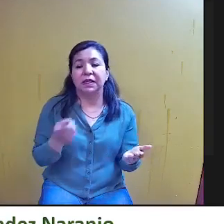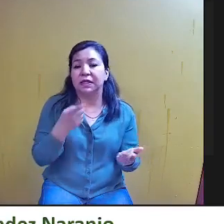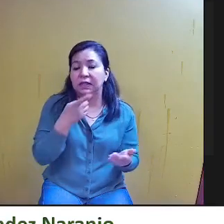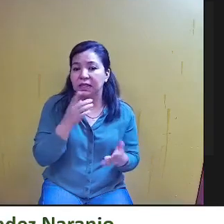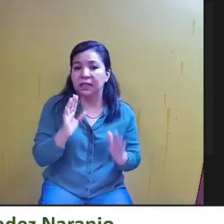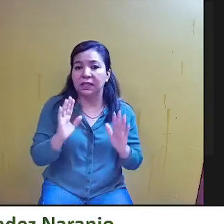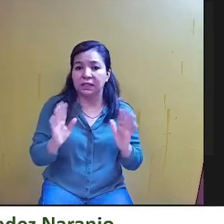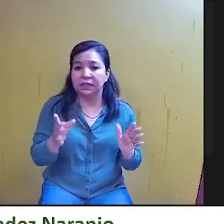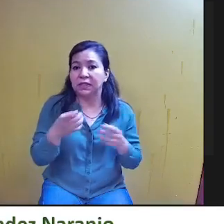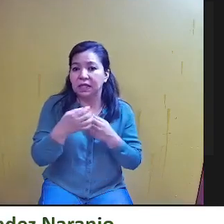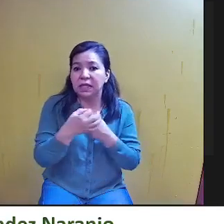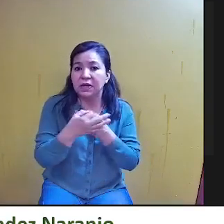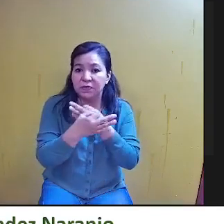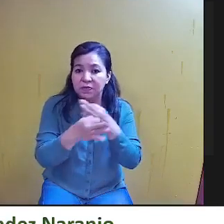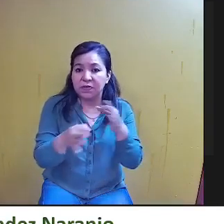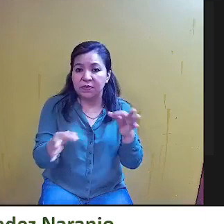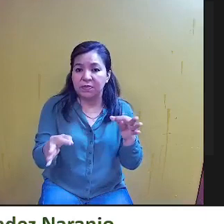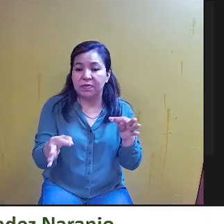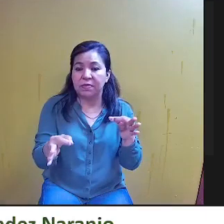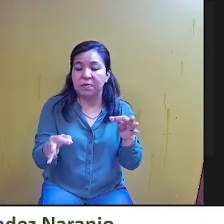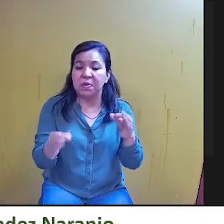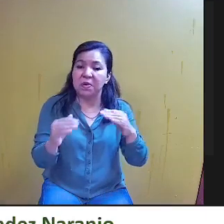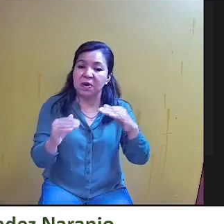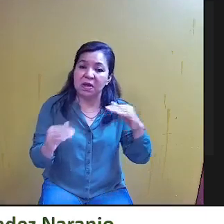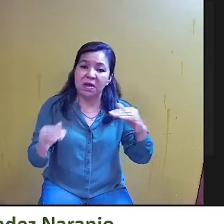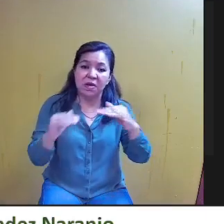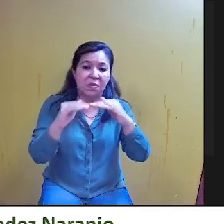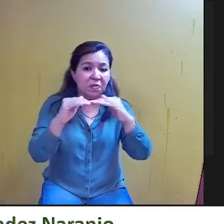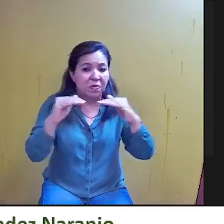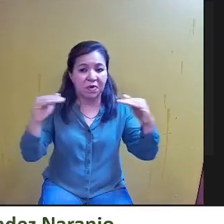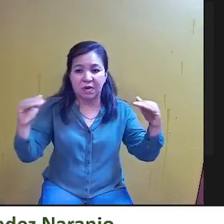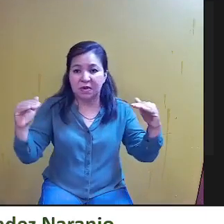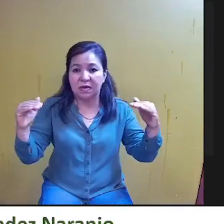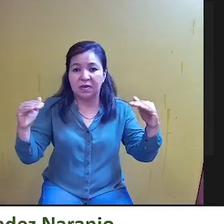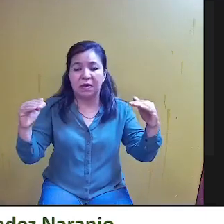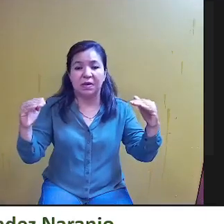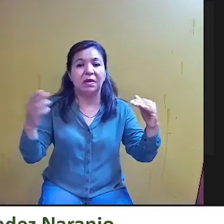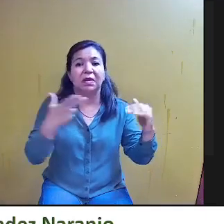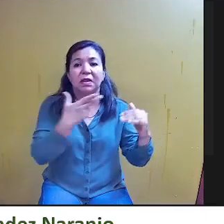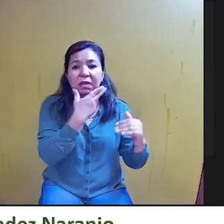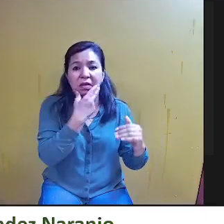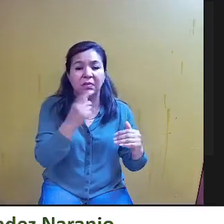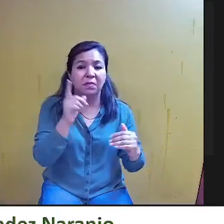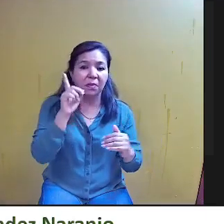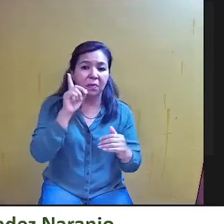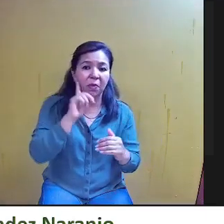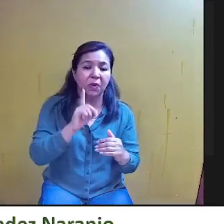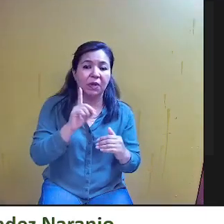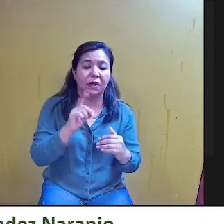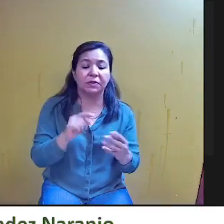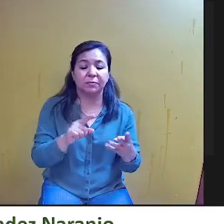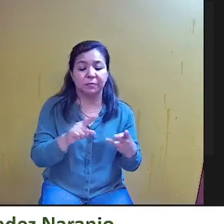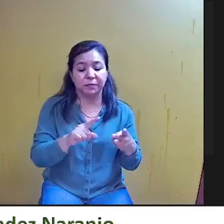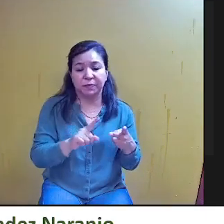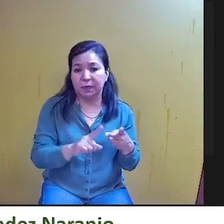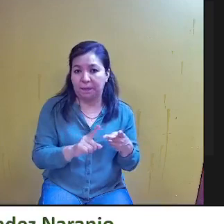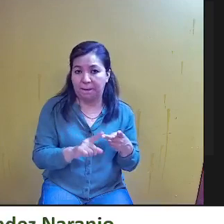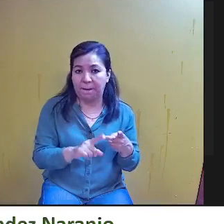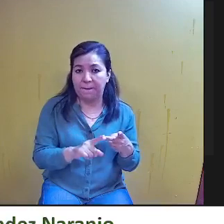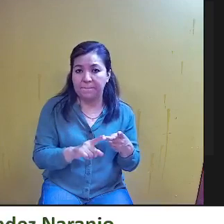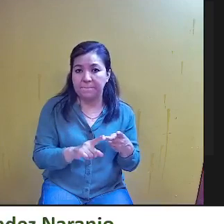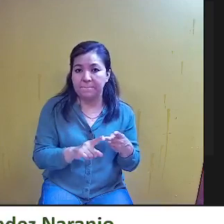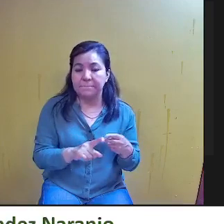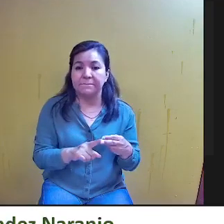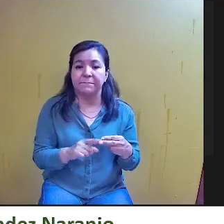su determinación en los principios de paridad de género horizontal y vertical. Tema 2. Impedimento de la